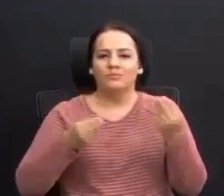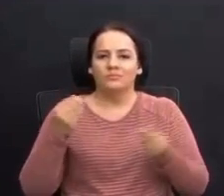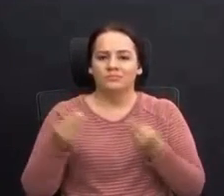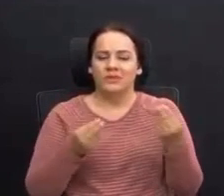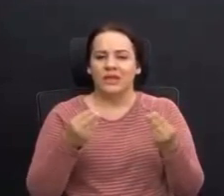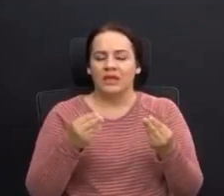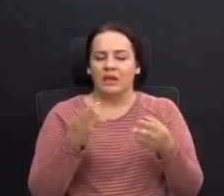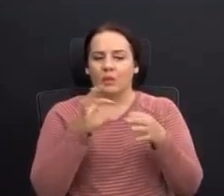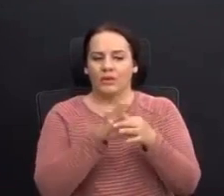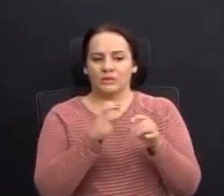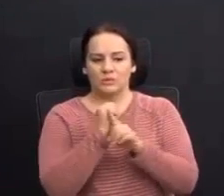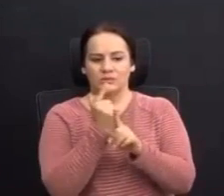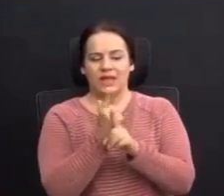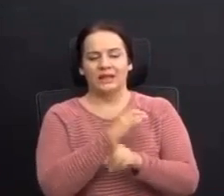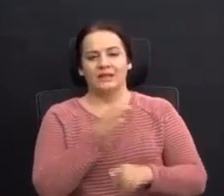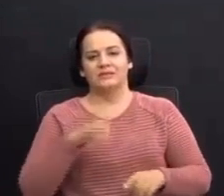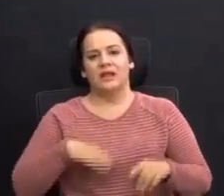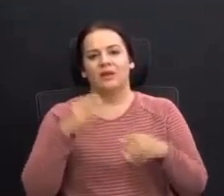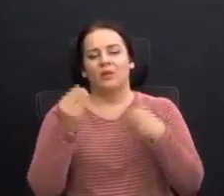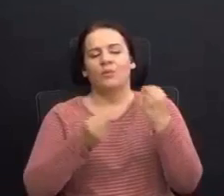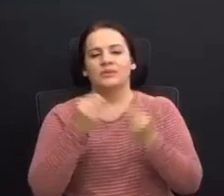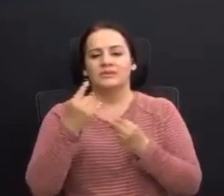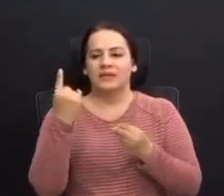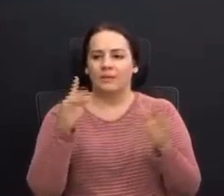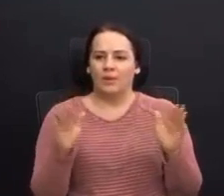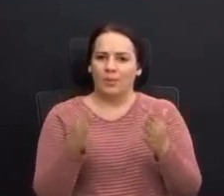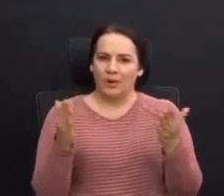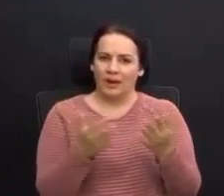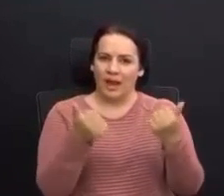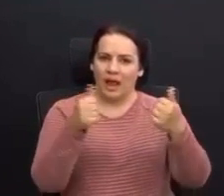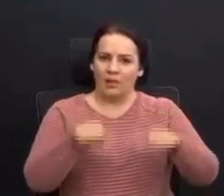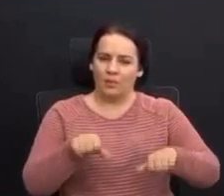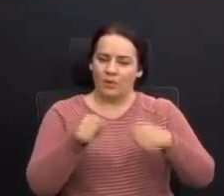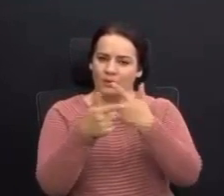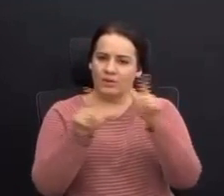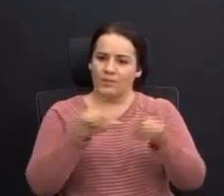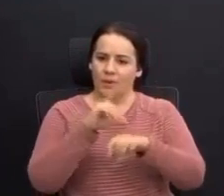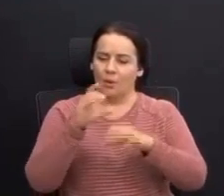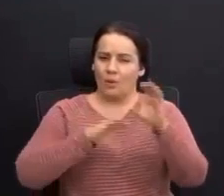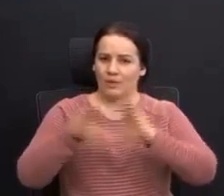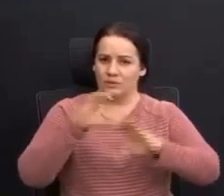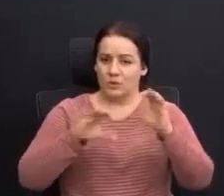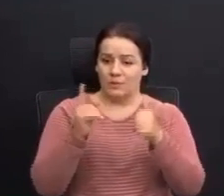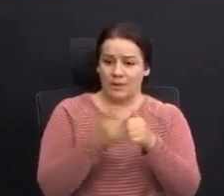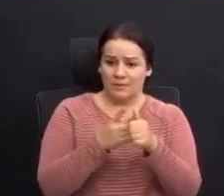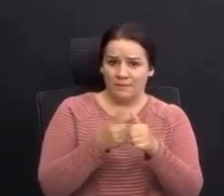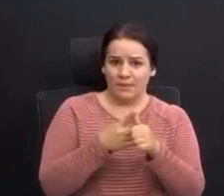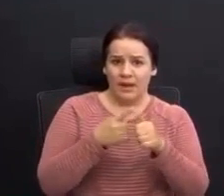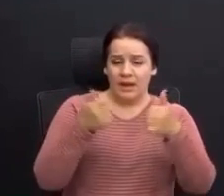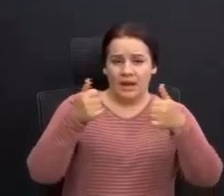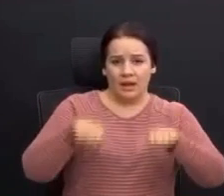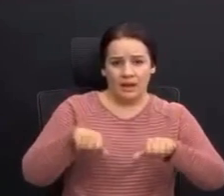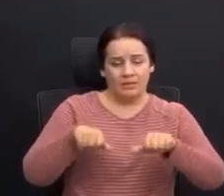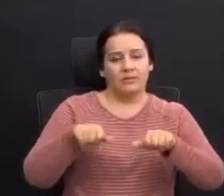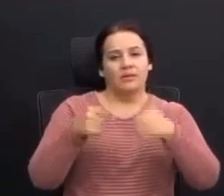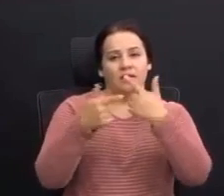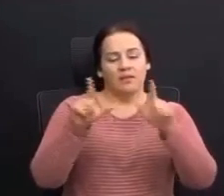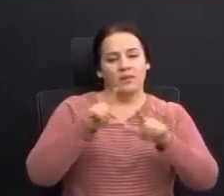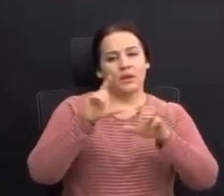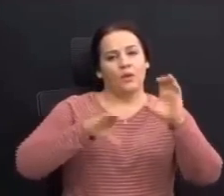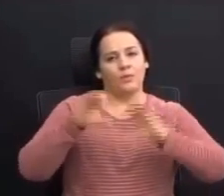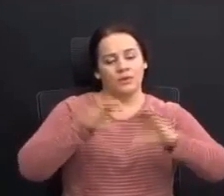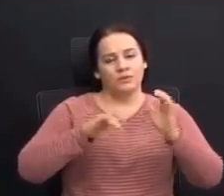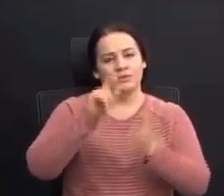Social Cristiana? Recordemos que la Unidad Social Cristiana siempre ha promovido los tratados de libre comercio y el primer tratado de libre comercio se firma en un gobierno social cristiano, que